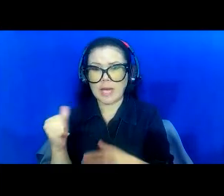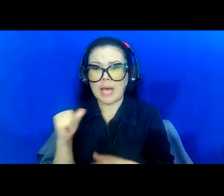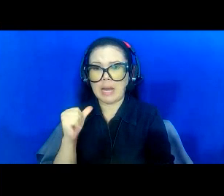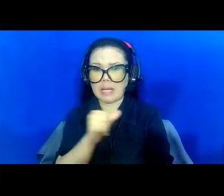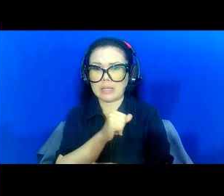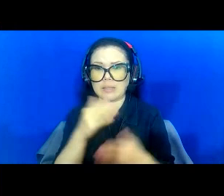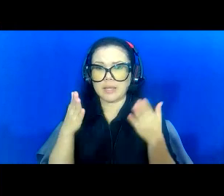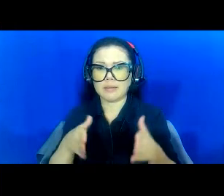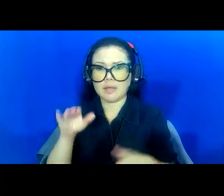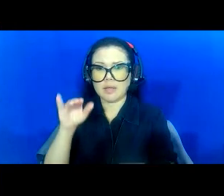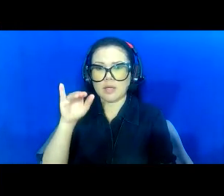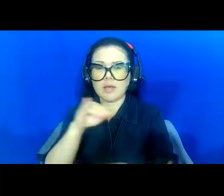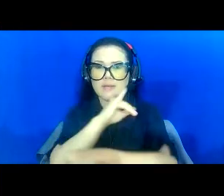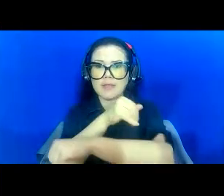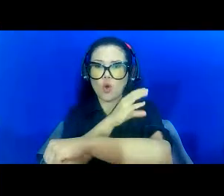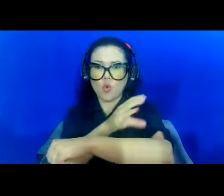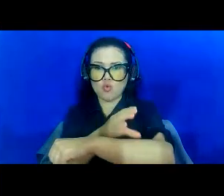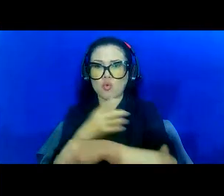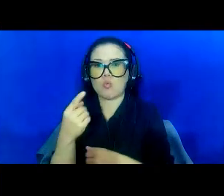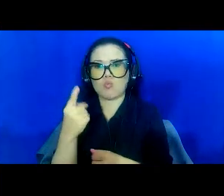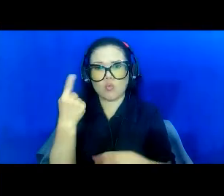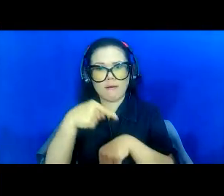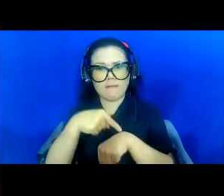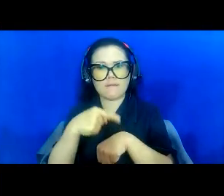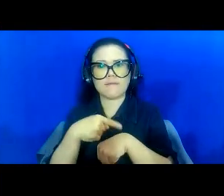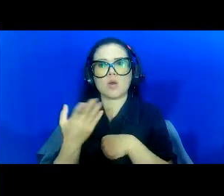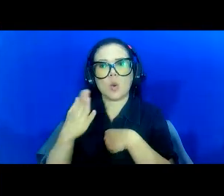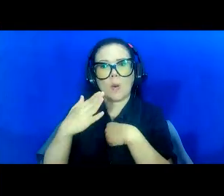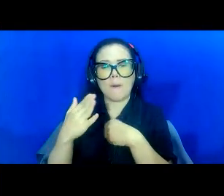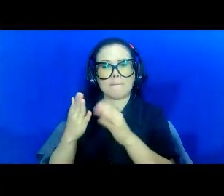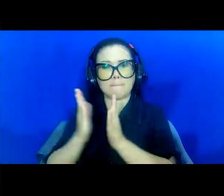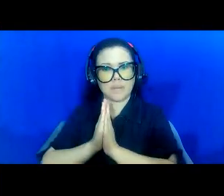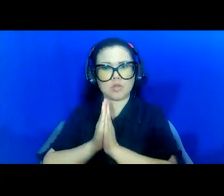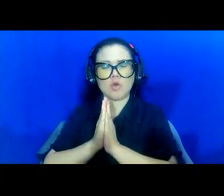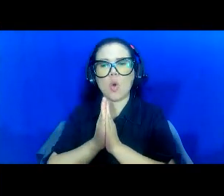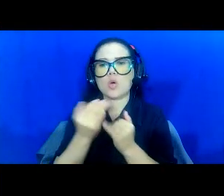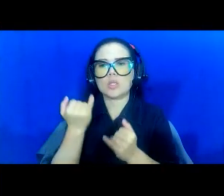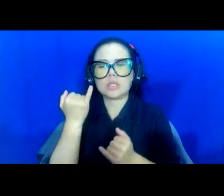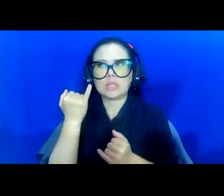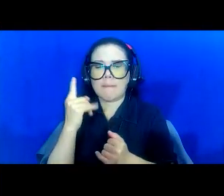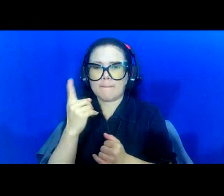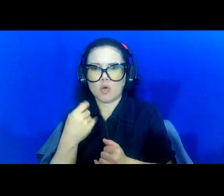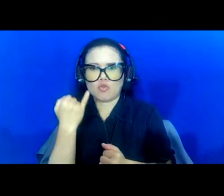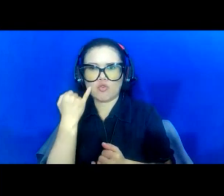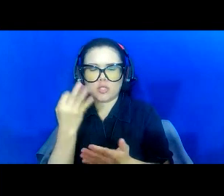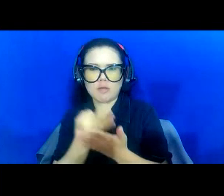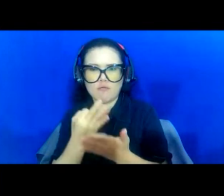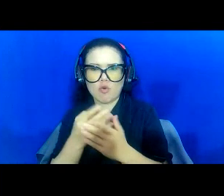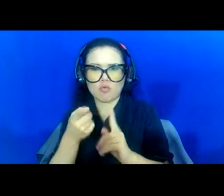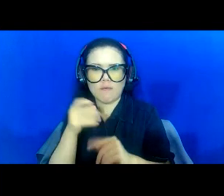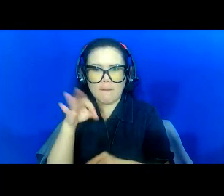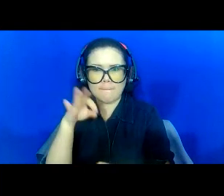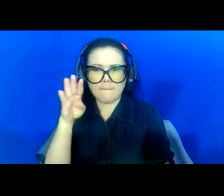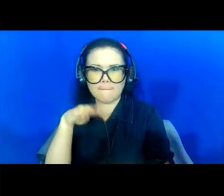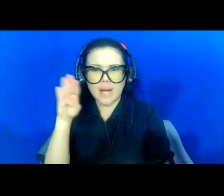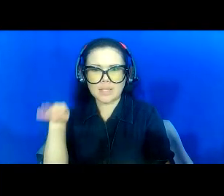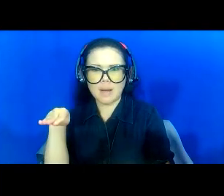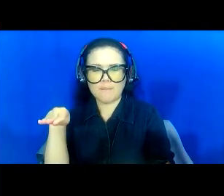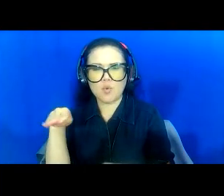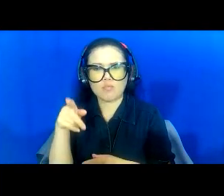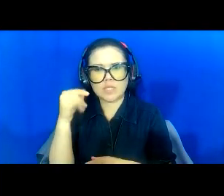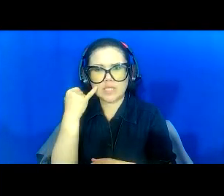que en una ocasión nos solicitó que si dentro de estos fondos que recibía el municipio de Bayamón, ellos tienen unos servicios